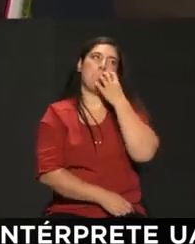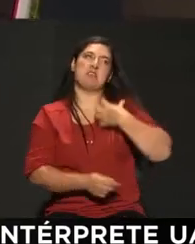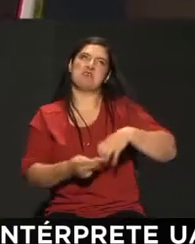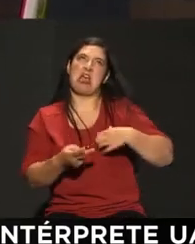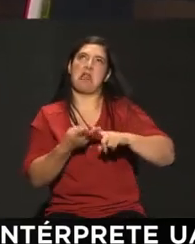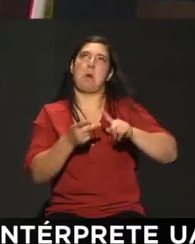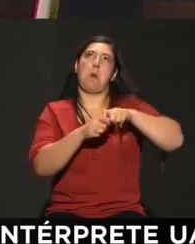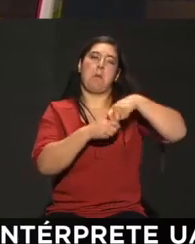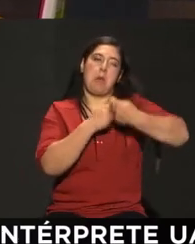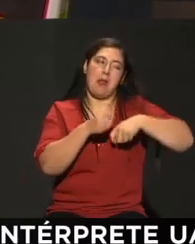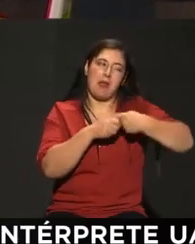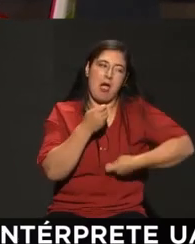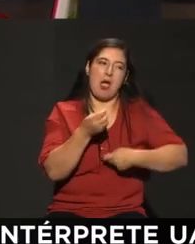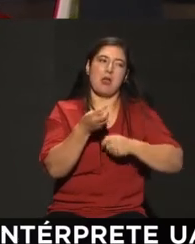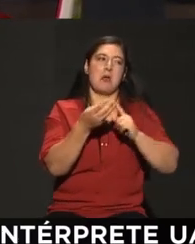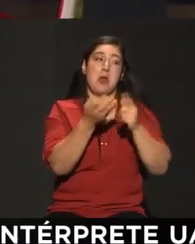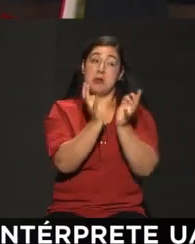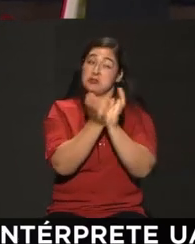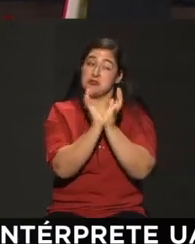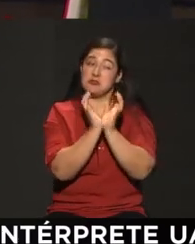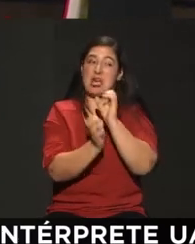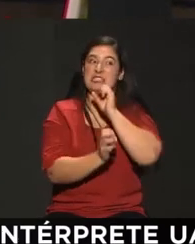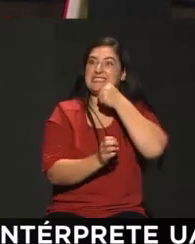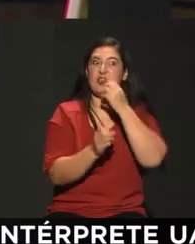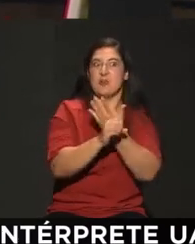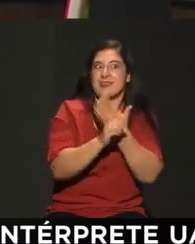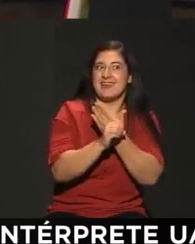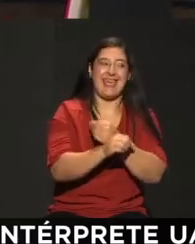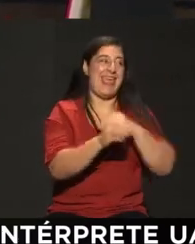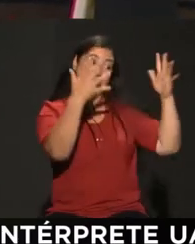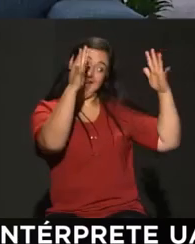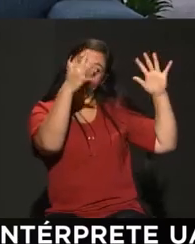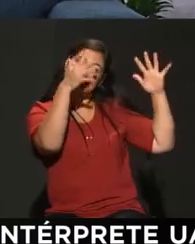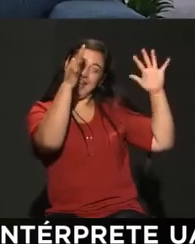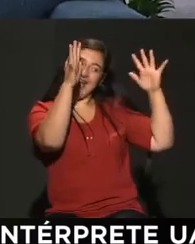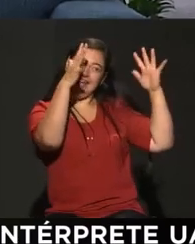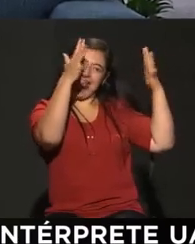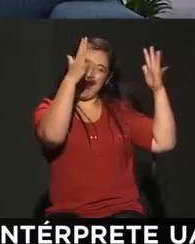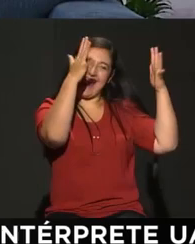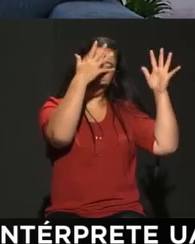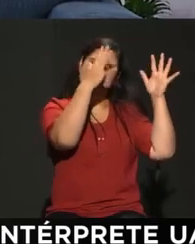manzana, banano, lechuga, zanahoria y tomate. ¡Eso!